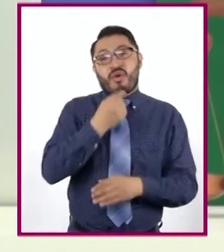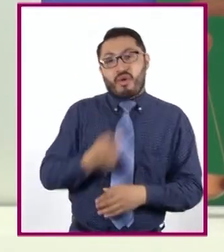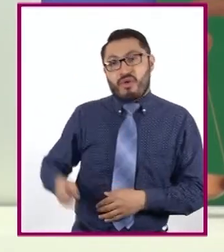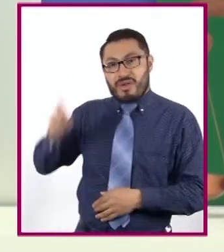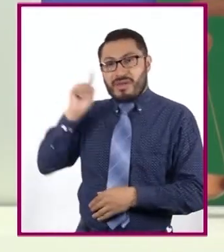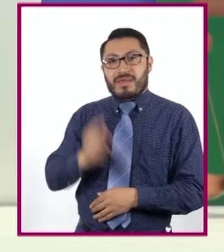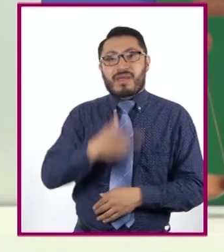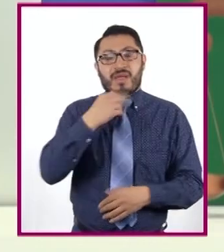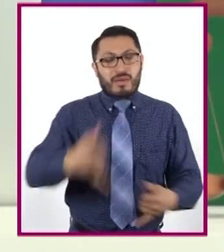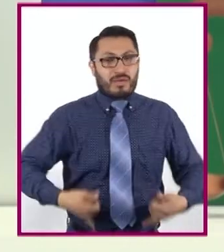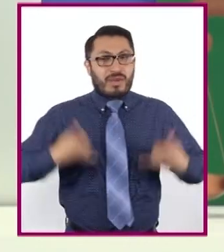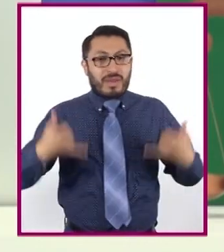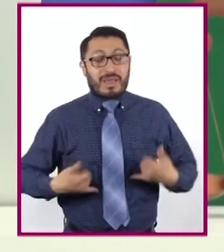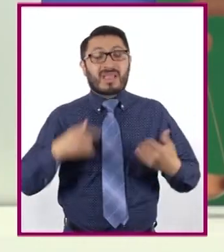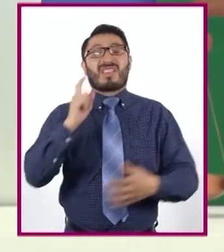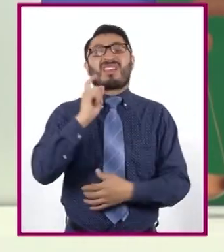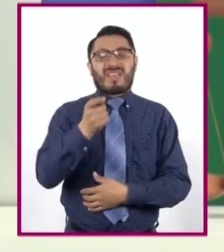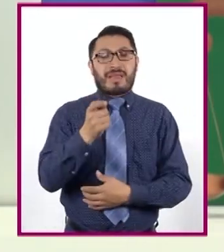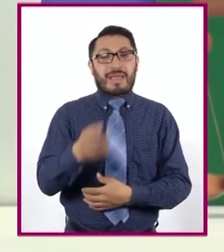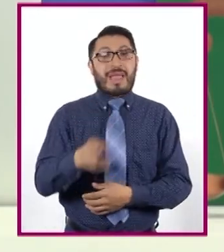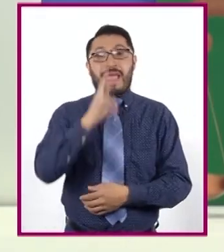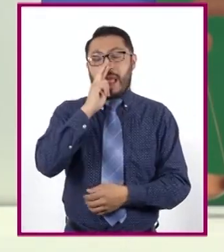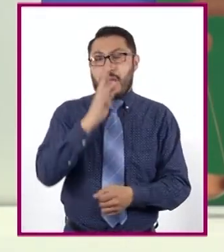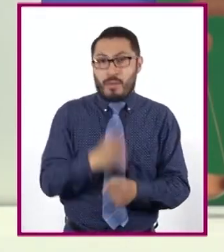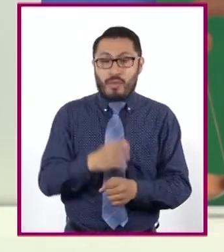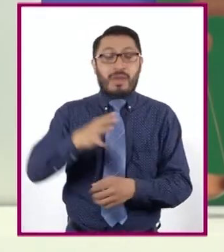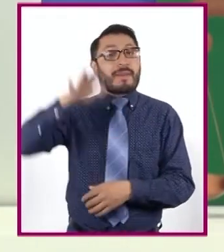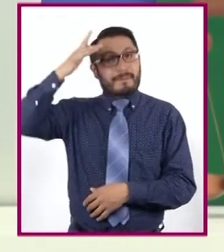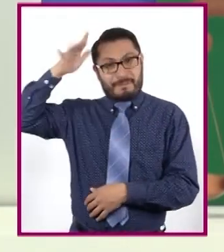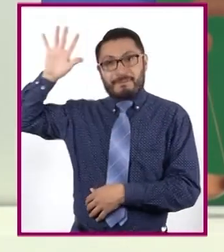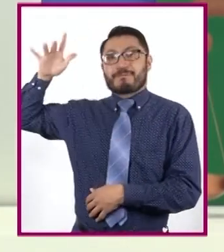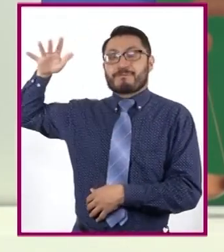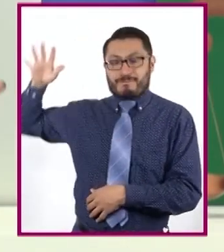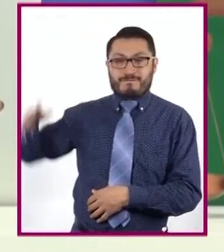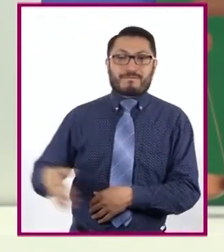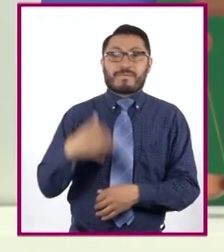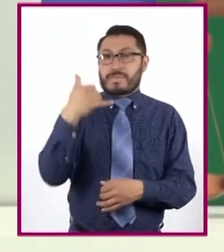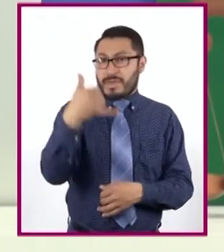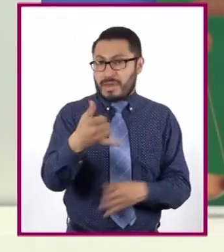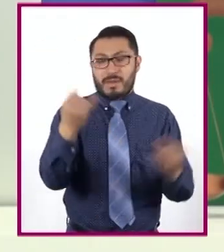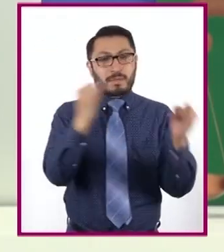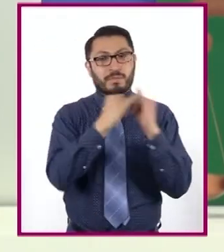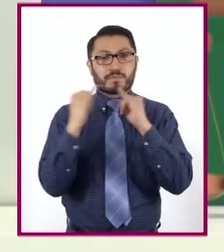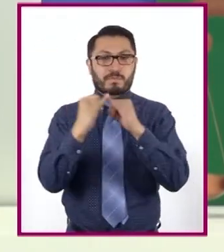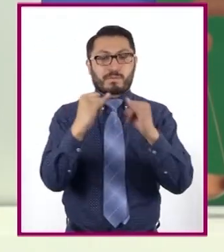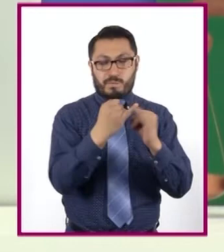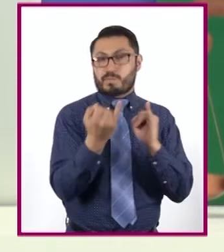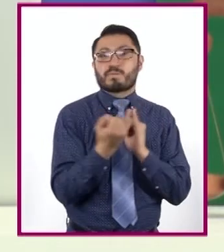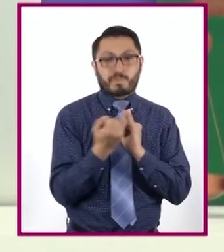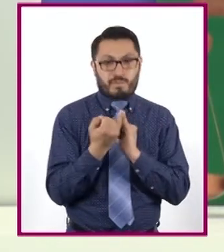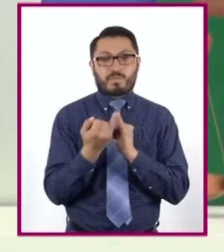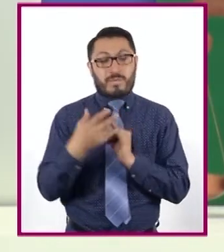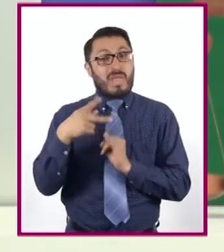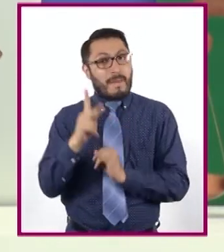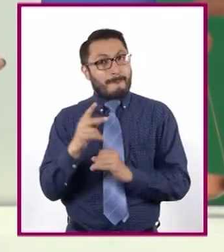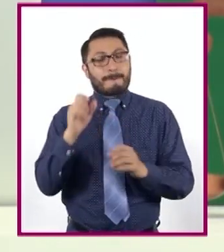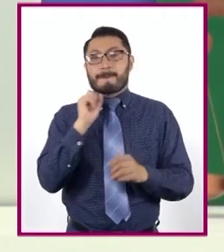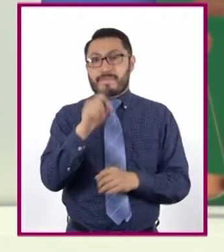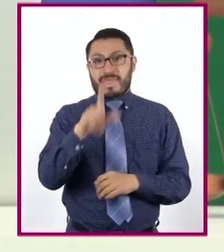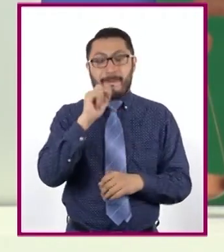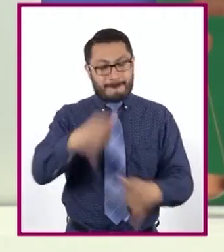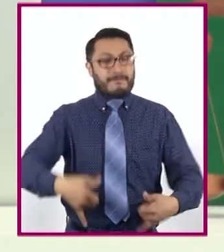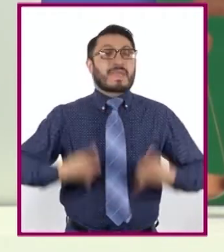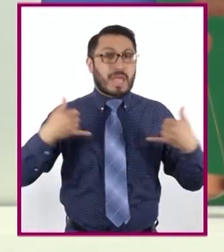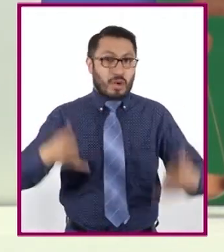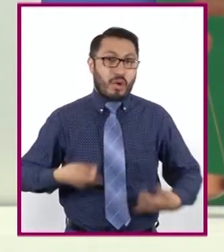adolescentes corresponde principalmente a los adultos y las instituciones, pero también a las y los